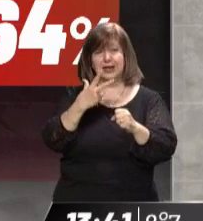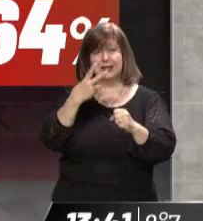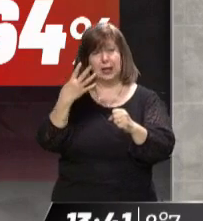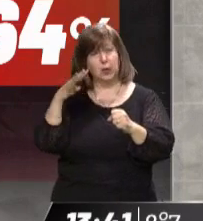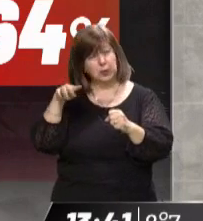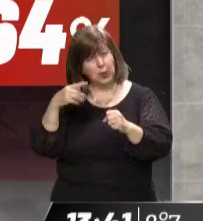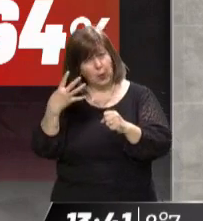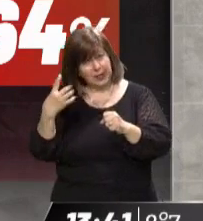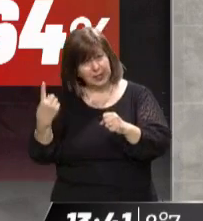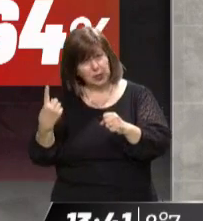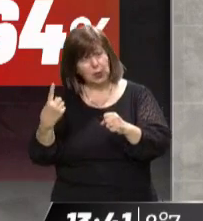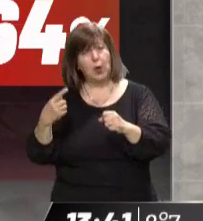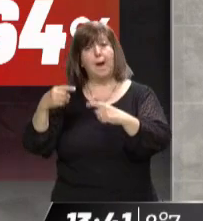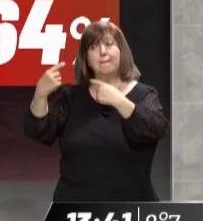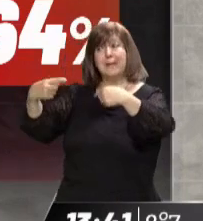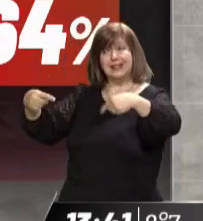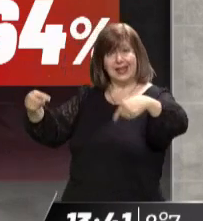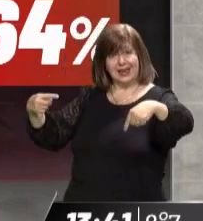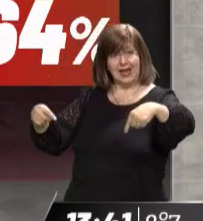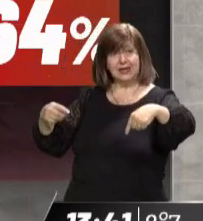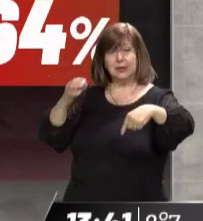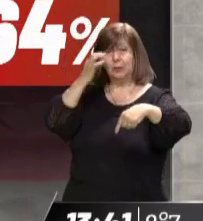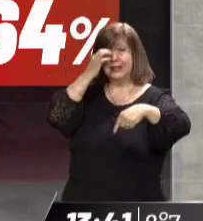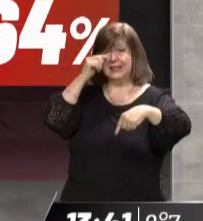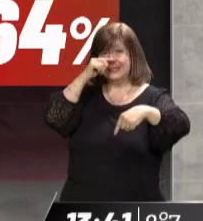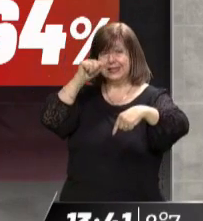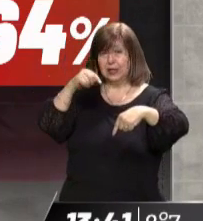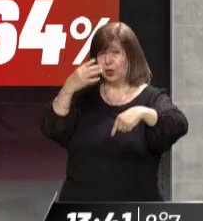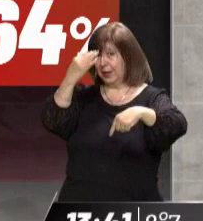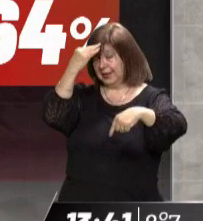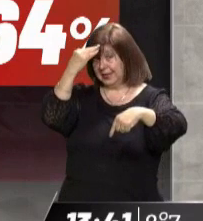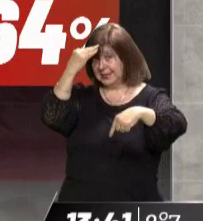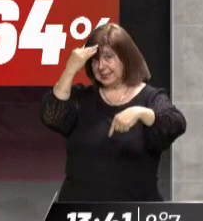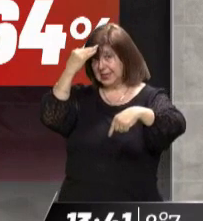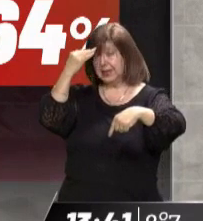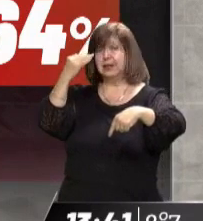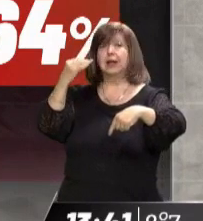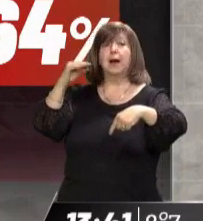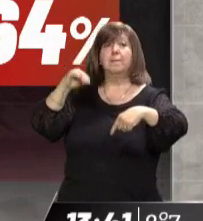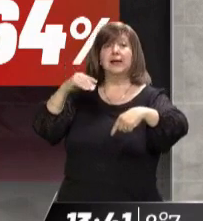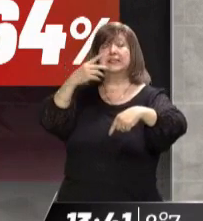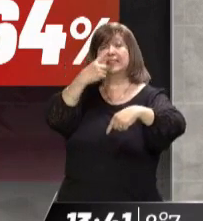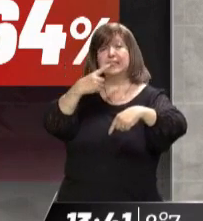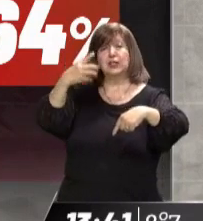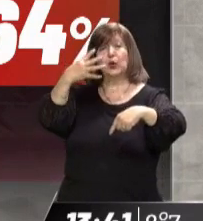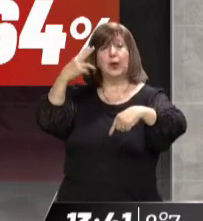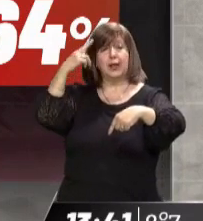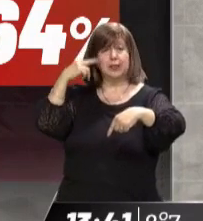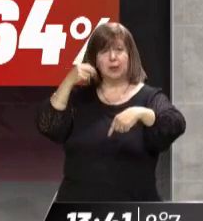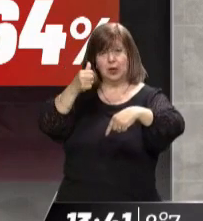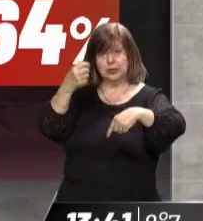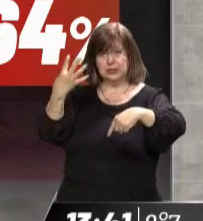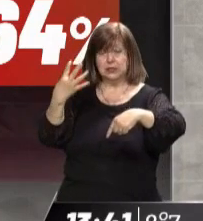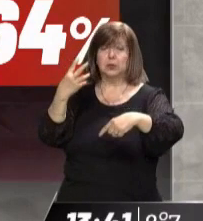134,41%. Y en el caso de los materiales, la suba fue del 27,15% de evaluación incluida y en los últimos 12